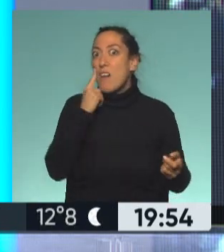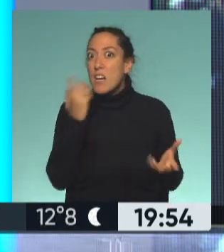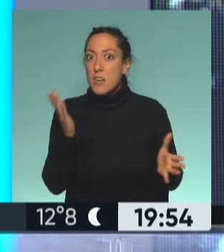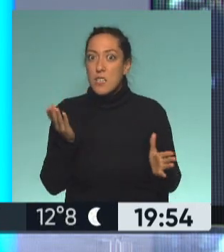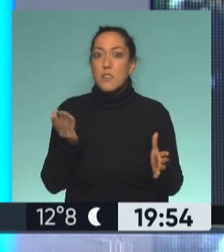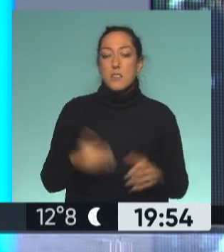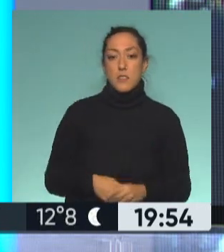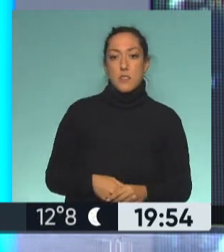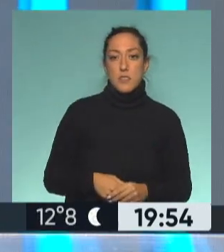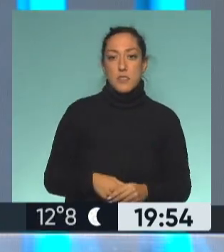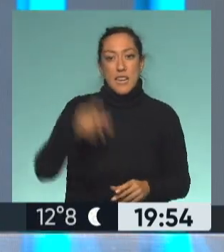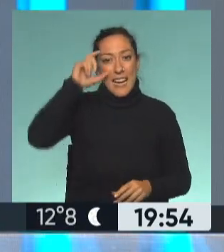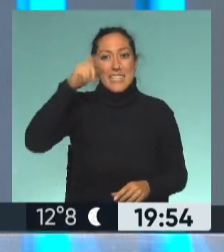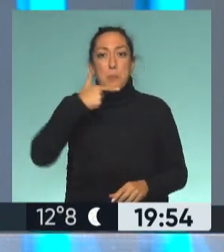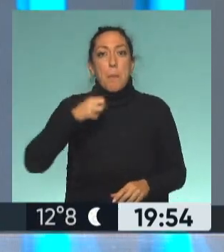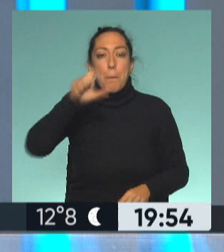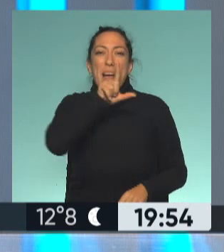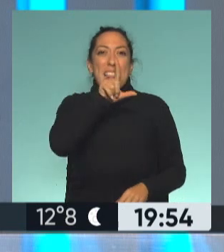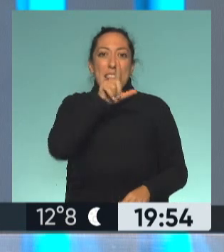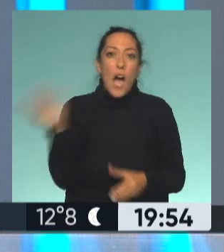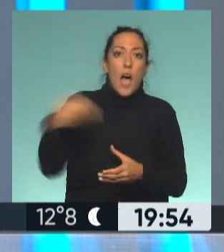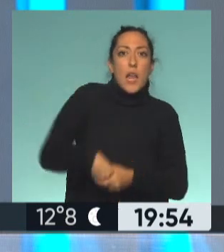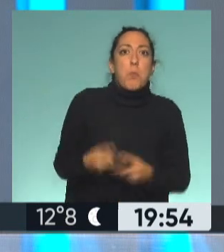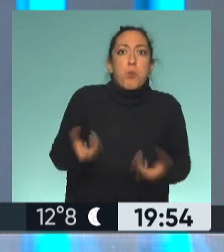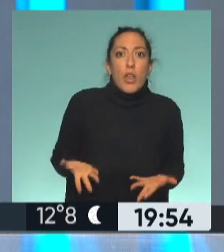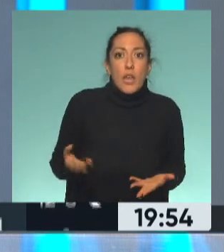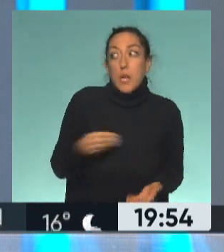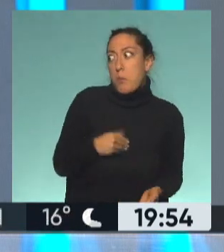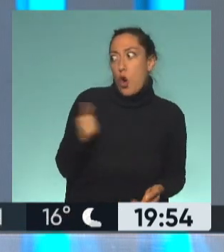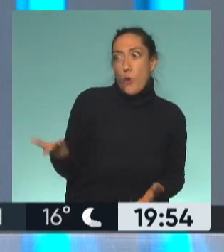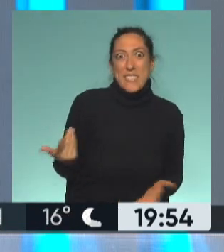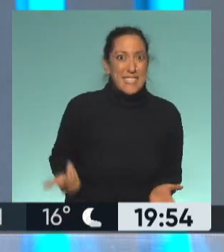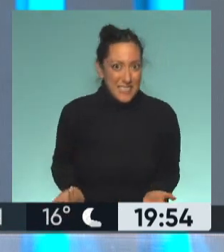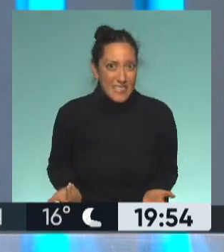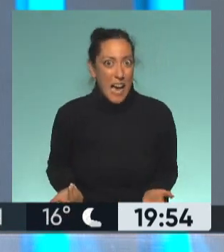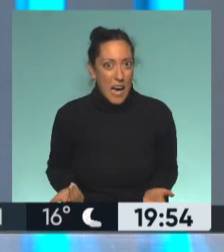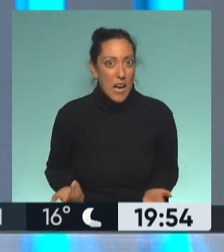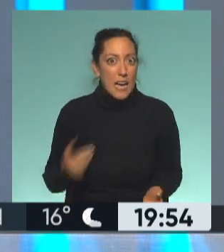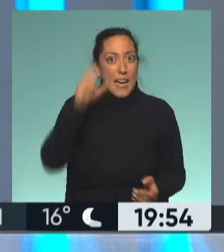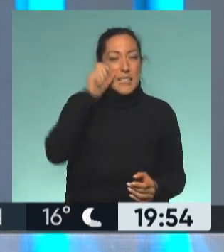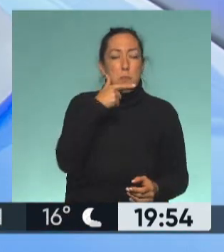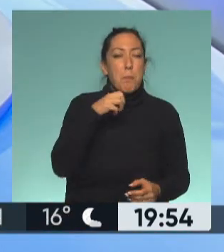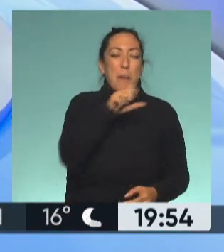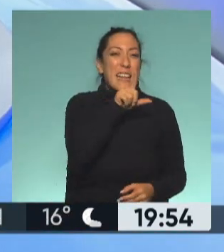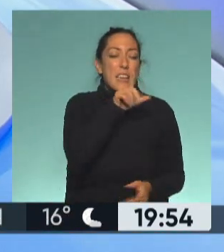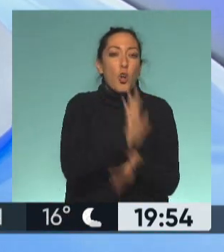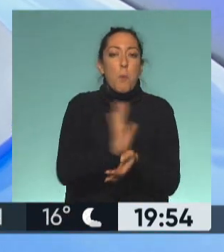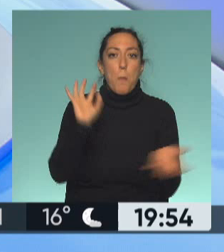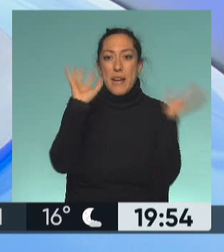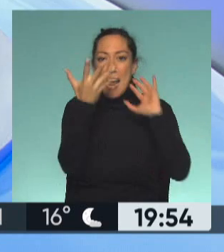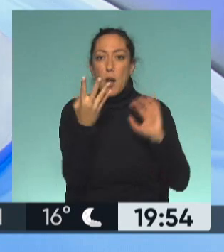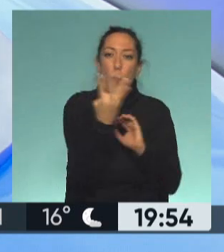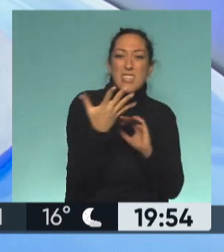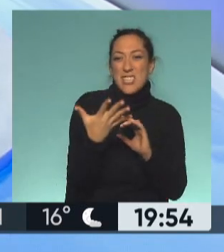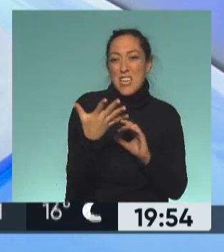Esper. ¿Por qué lo quiere integrar Esper? Porque la provincia y de porque Buenos los muerde. Aires es Claro, fuerte. pero Esper es como Milei. Son los 4 o 5 puntos que Pero necesitas